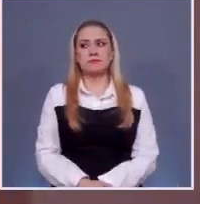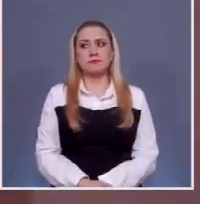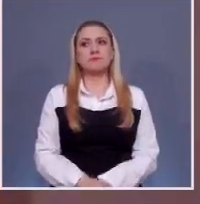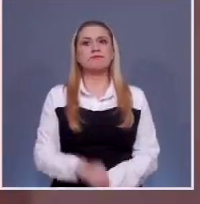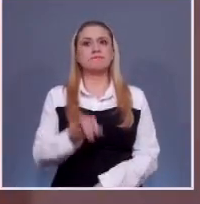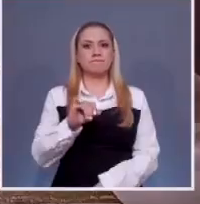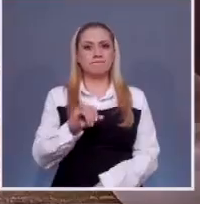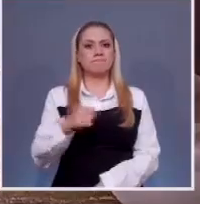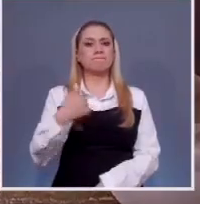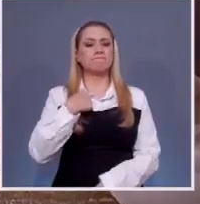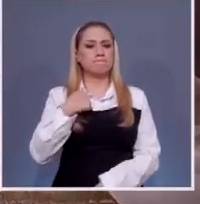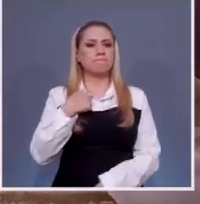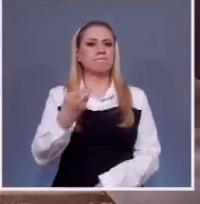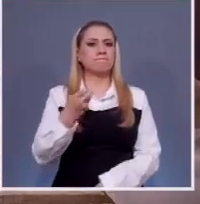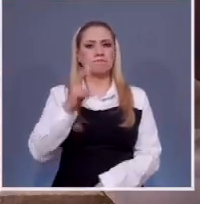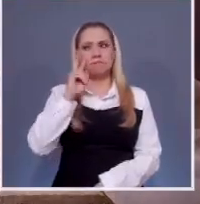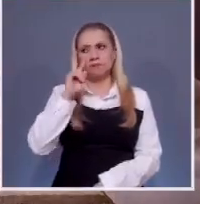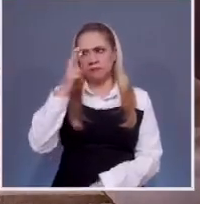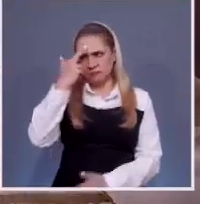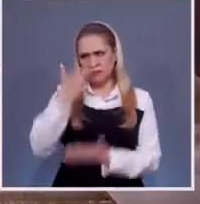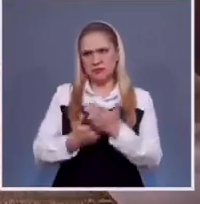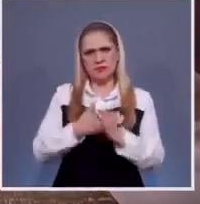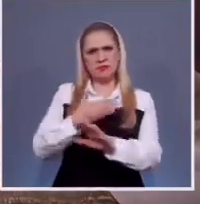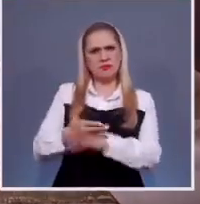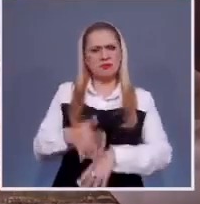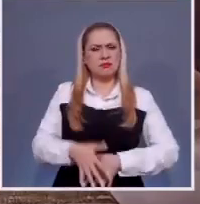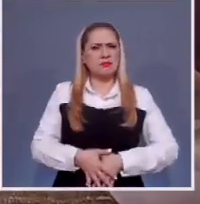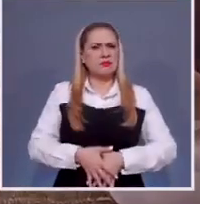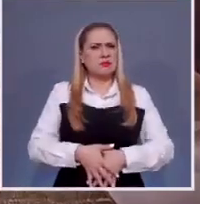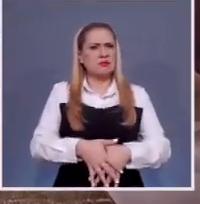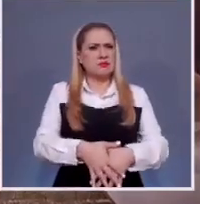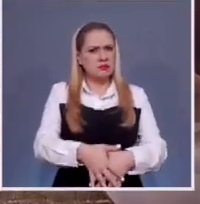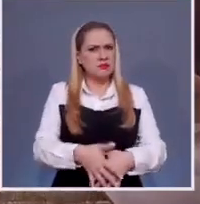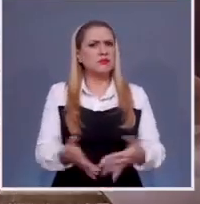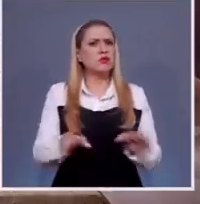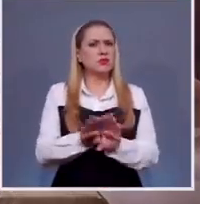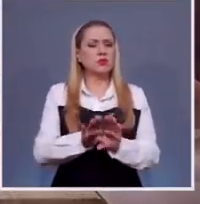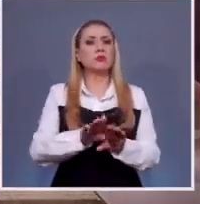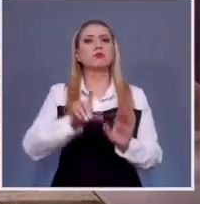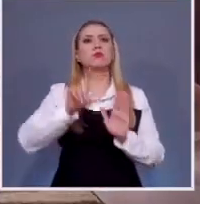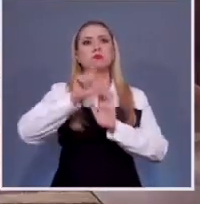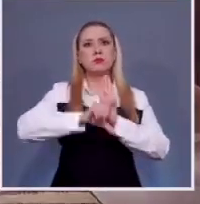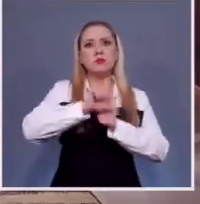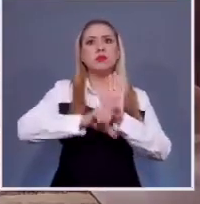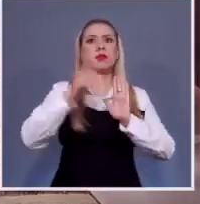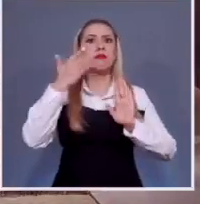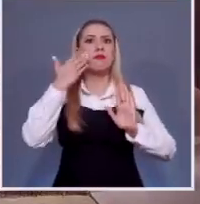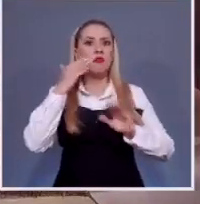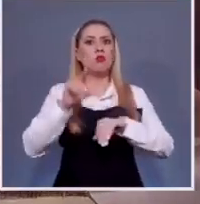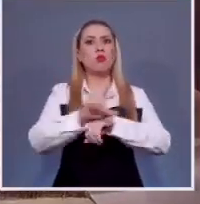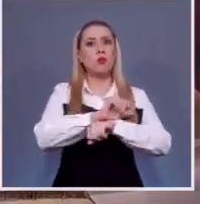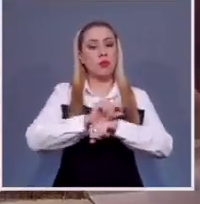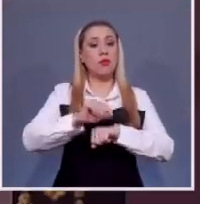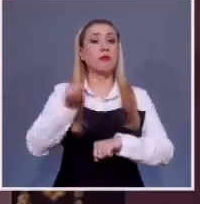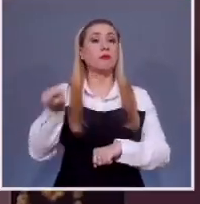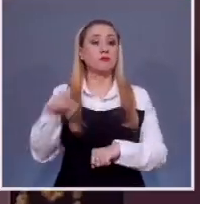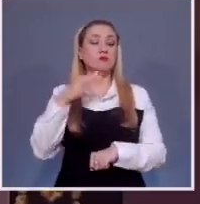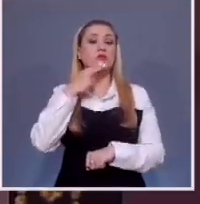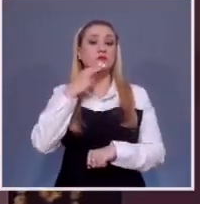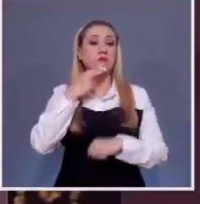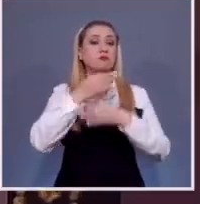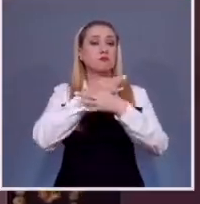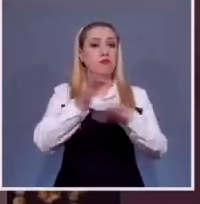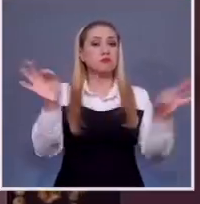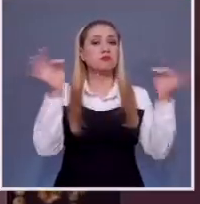en violencia obstétrica, están usando muchas redes sociales y se ha observado algo que ustedes han comentado hoy, que es que las mujeres empiezan a buscar vías alternas,